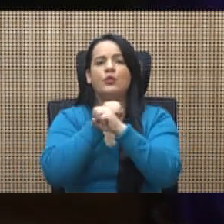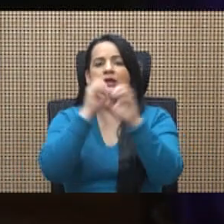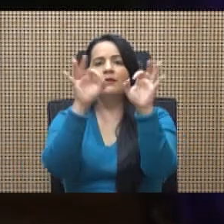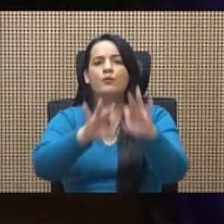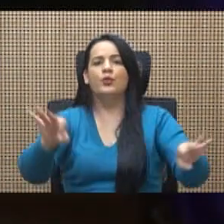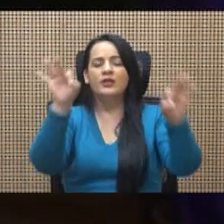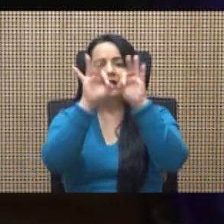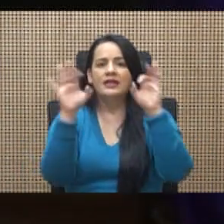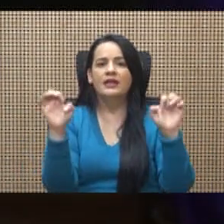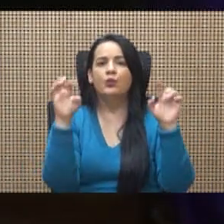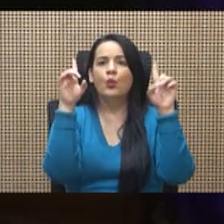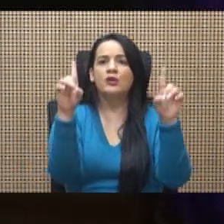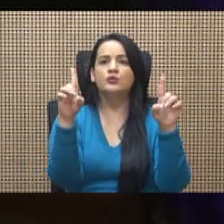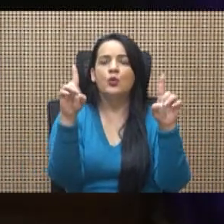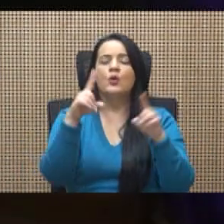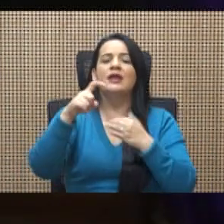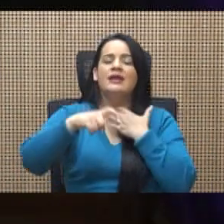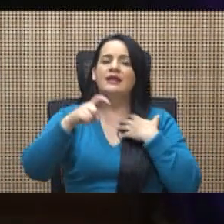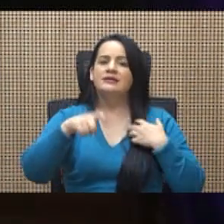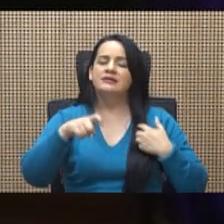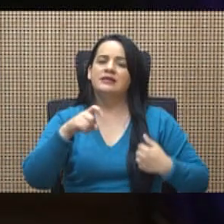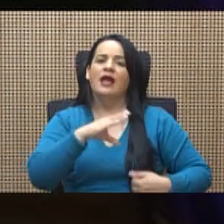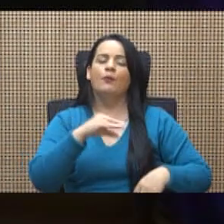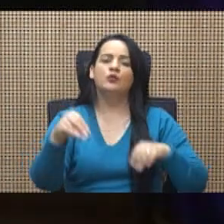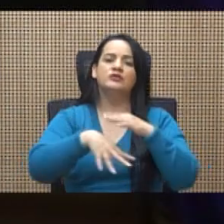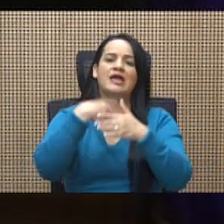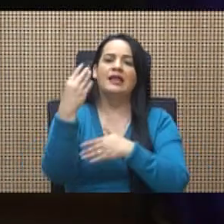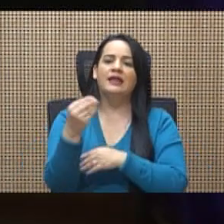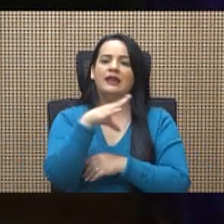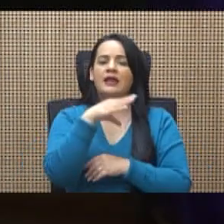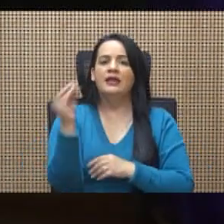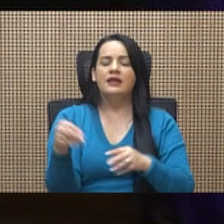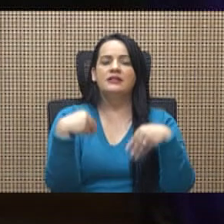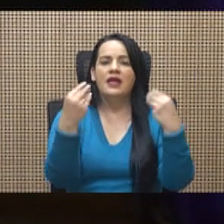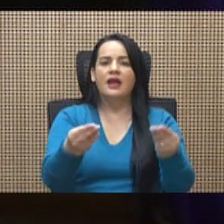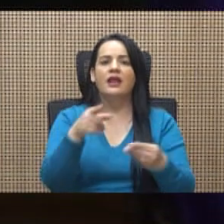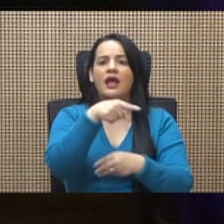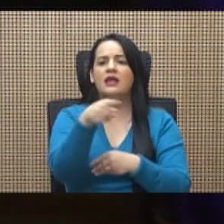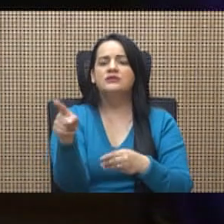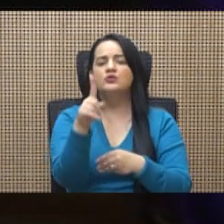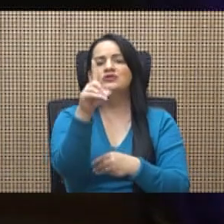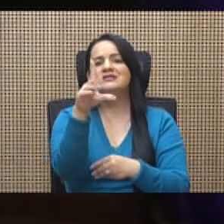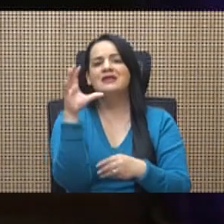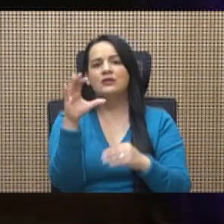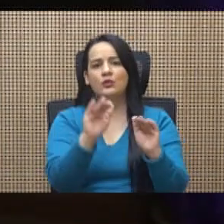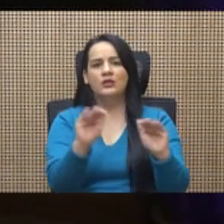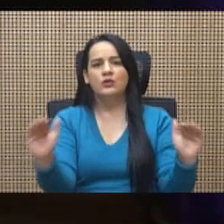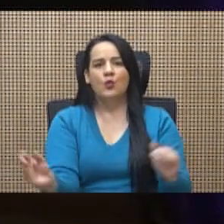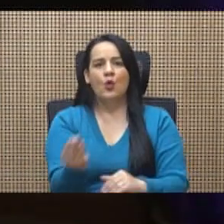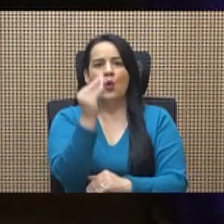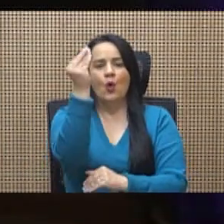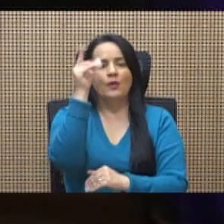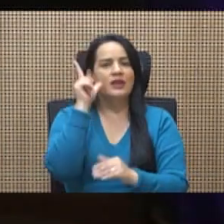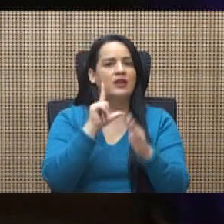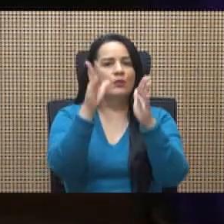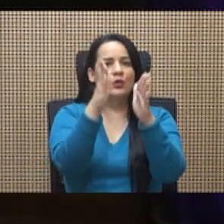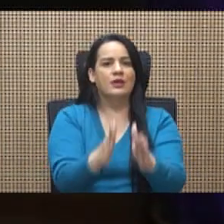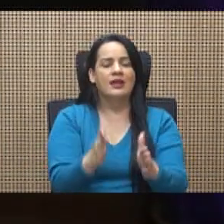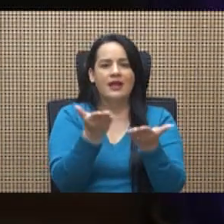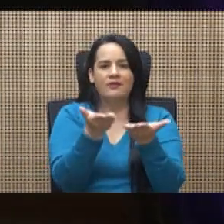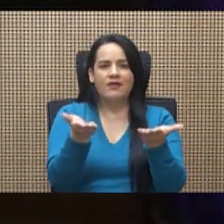en educación necesitamos salir y darles a esos cientos de niños y jóvenes limonenses las